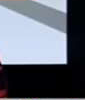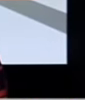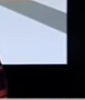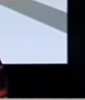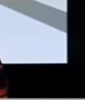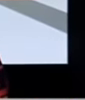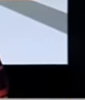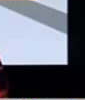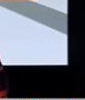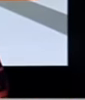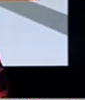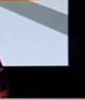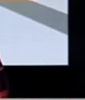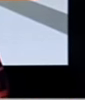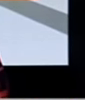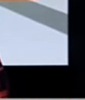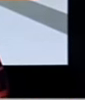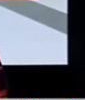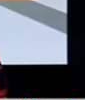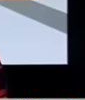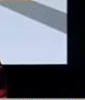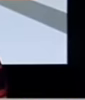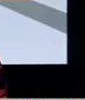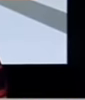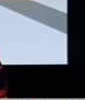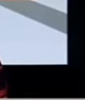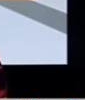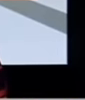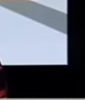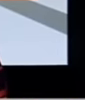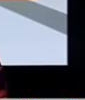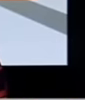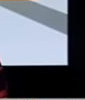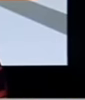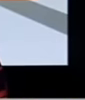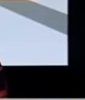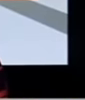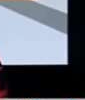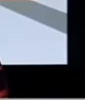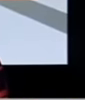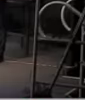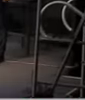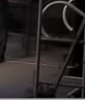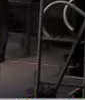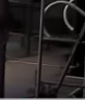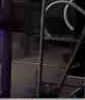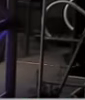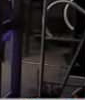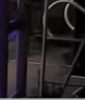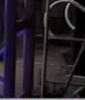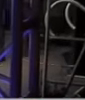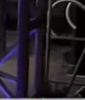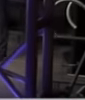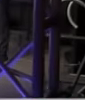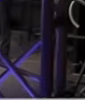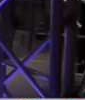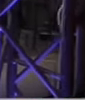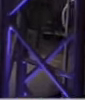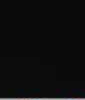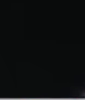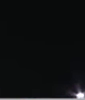ambiente, escuchamos la exposición de los candidatos. Comenzamos con el doctor Rafael Bernabé. Necesitamos una